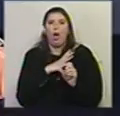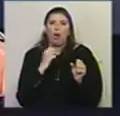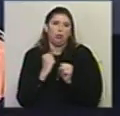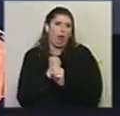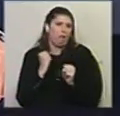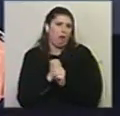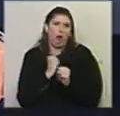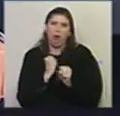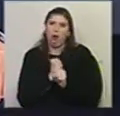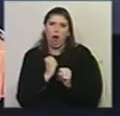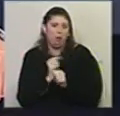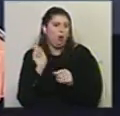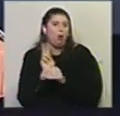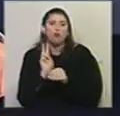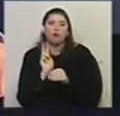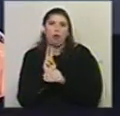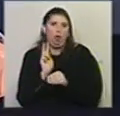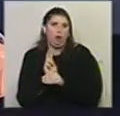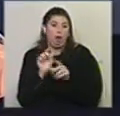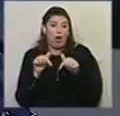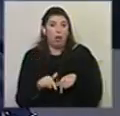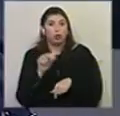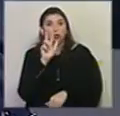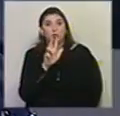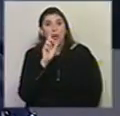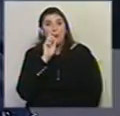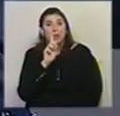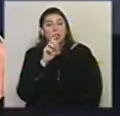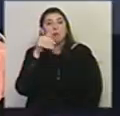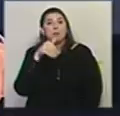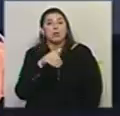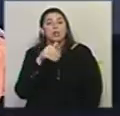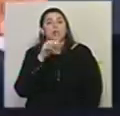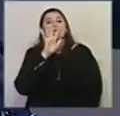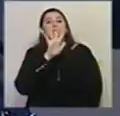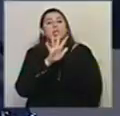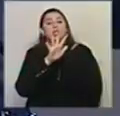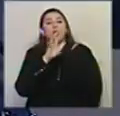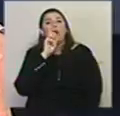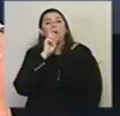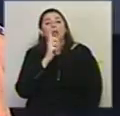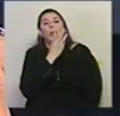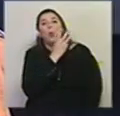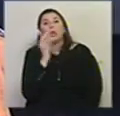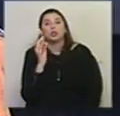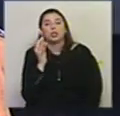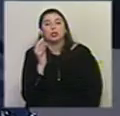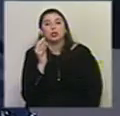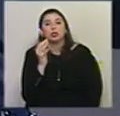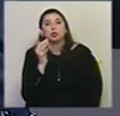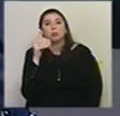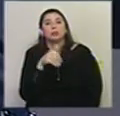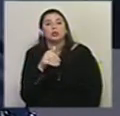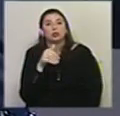hablando de que el sistema en Uruguay son 3.000 millones de dólares por año. No, 5.400. 5.400. ¿El 20 de eso cuánto es? Es